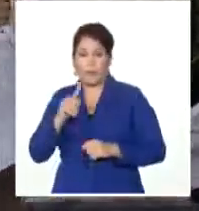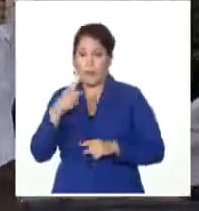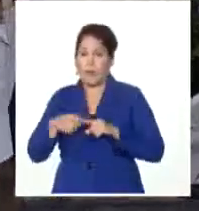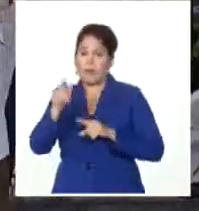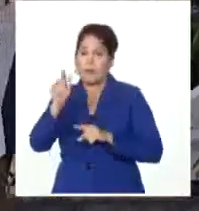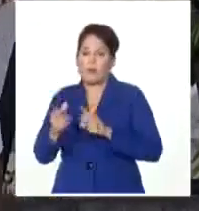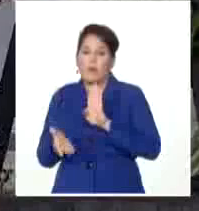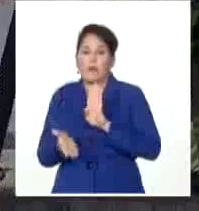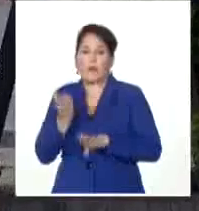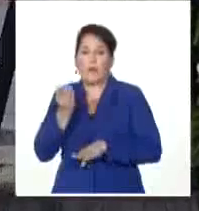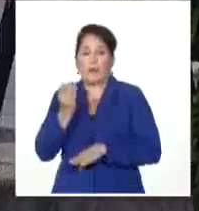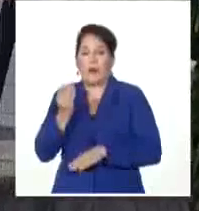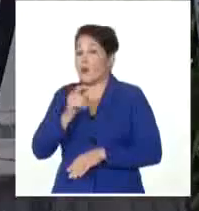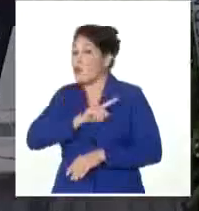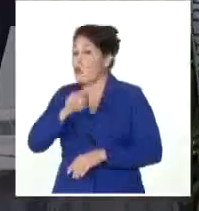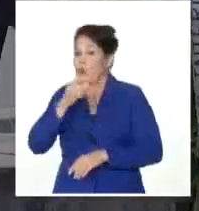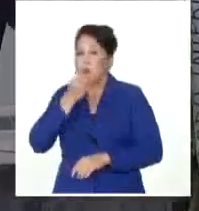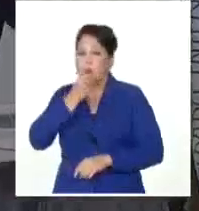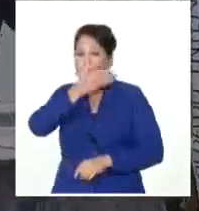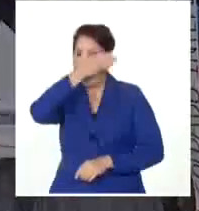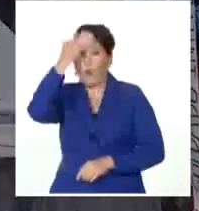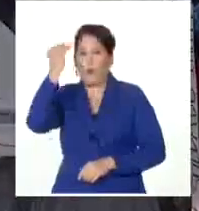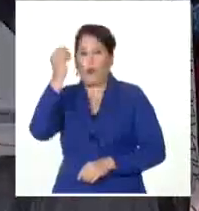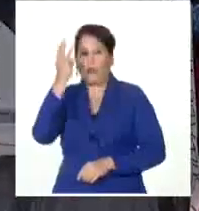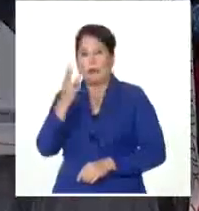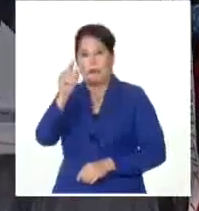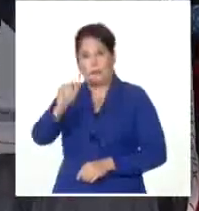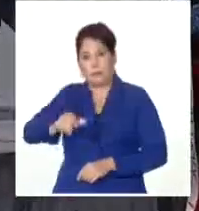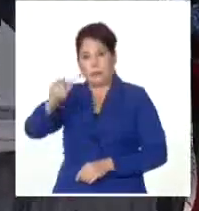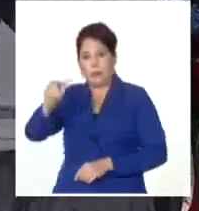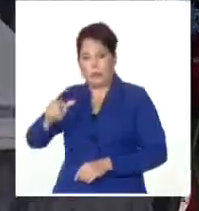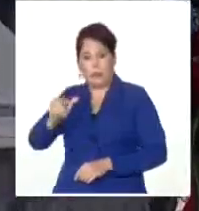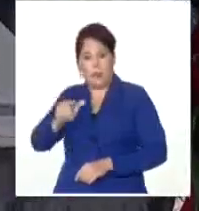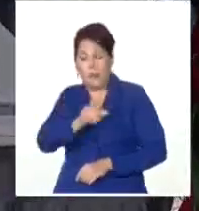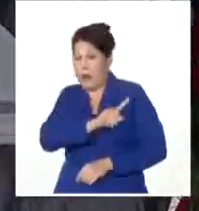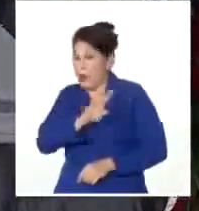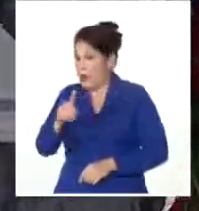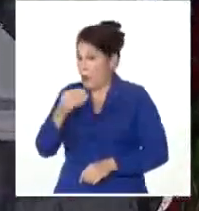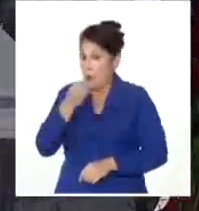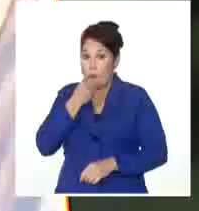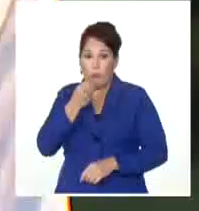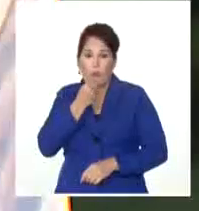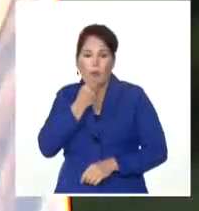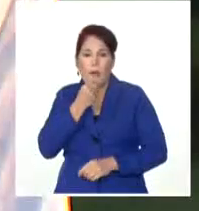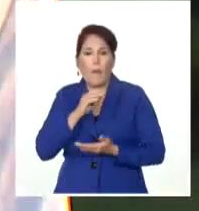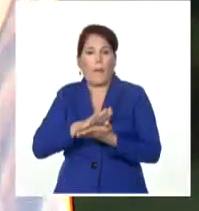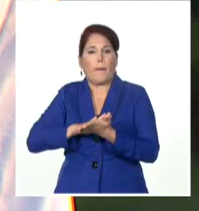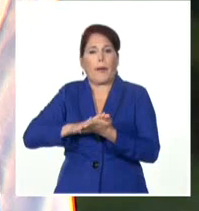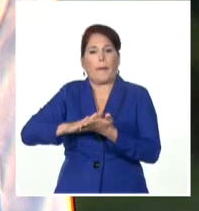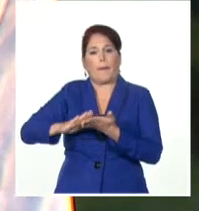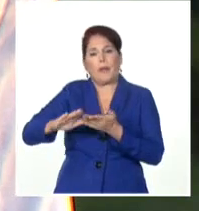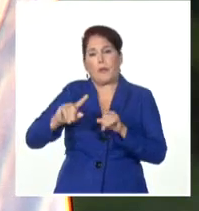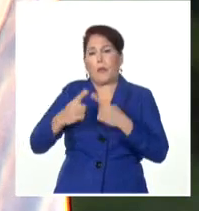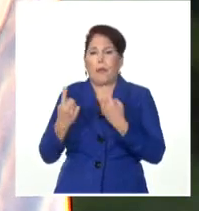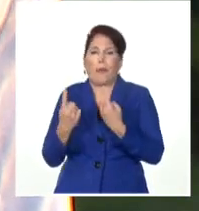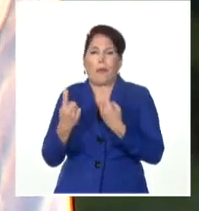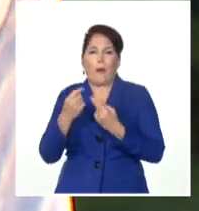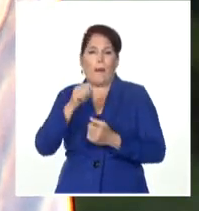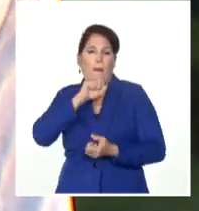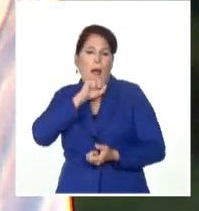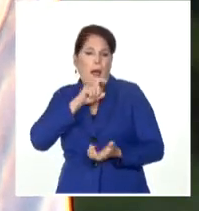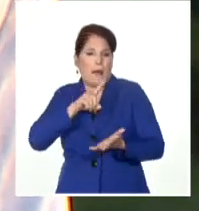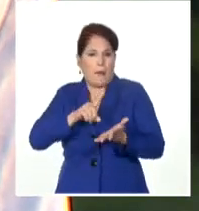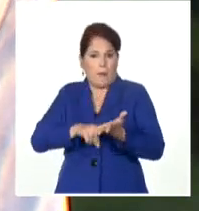Su hazaña nunca olvidaremos. No podemos permitir que los esfuerzos de nuestros padres y abuelos, de